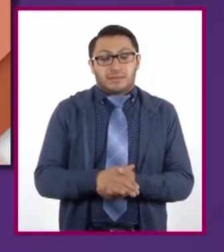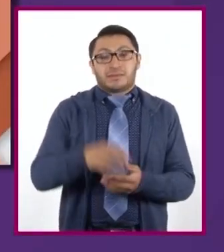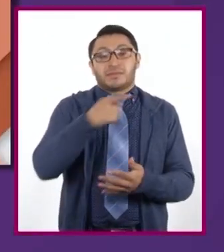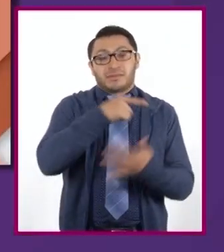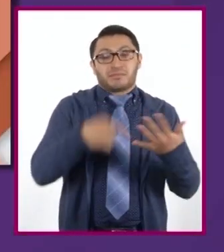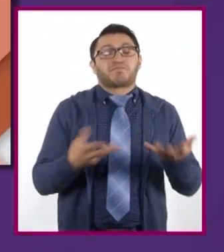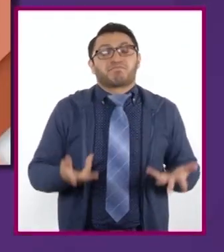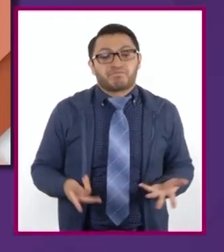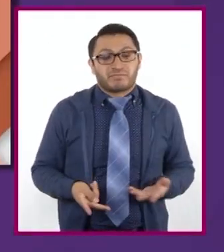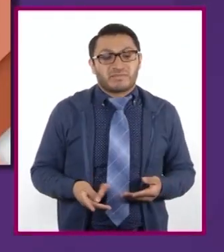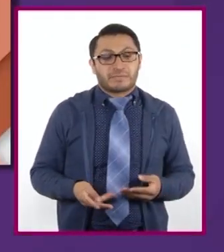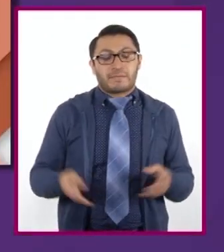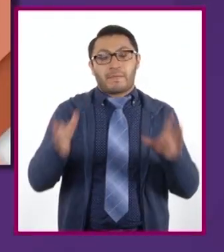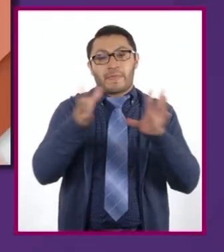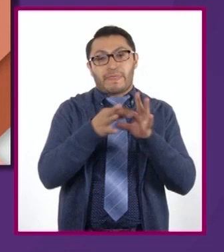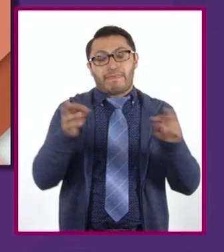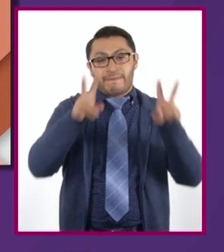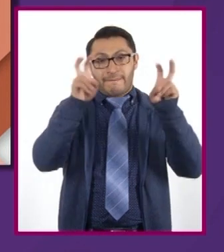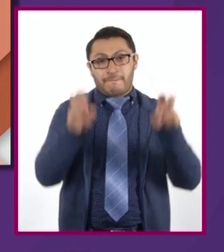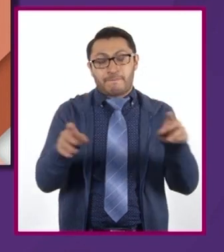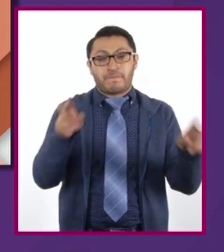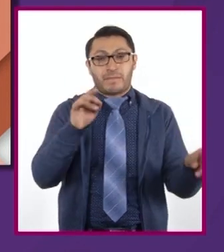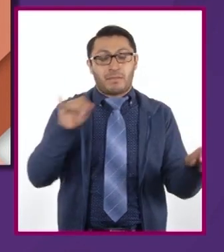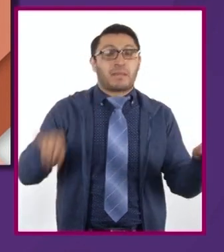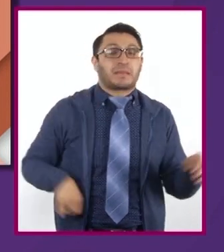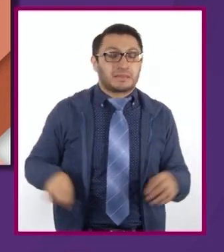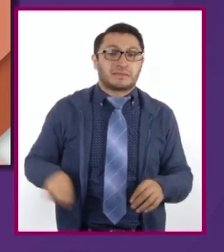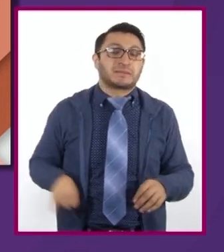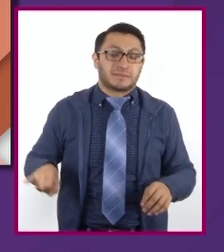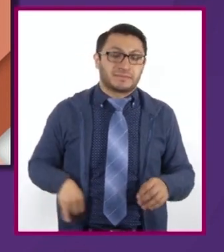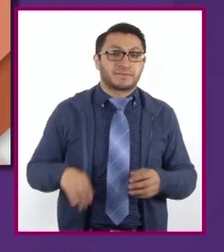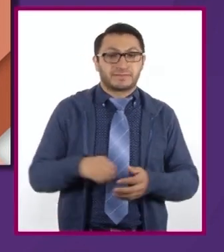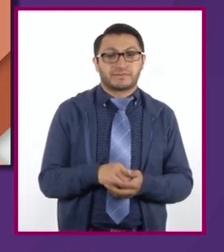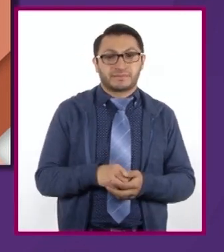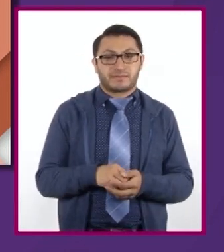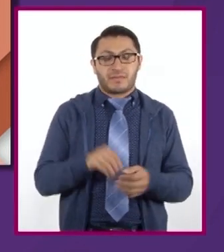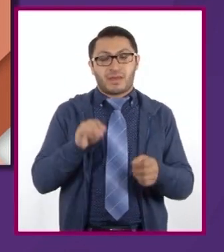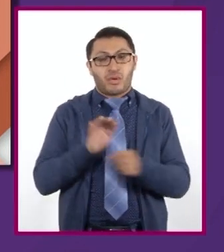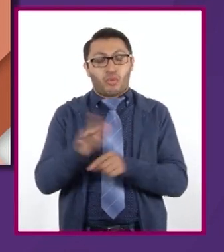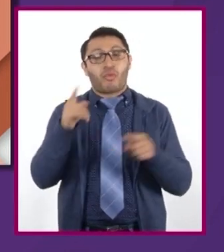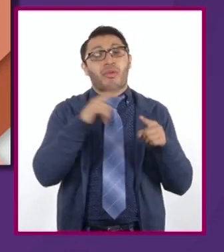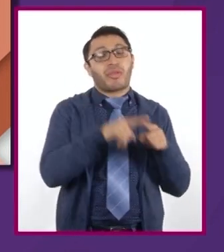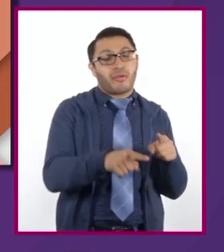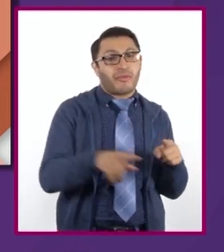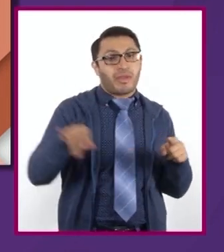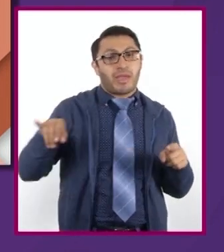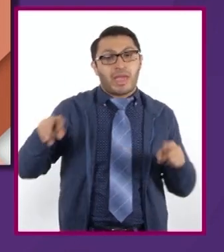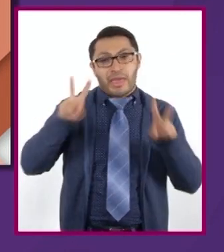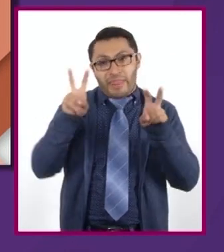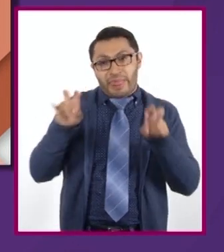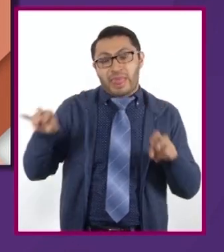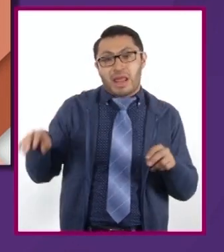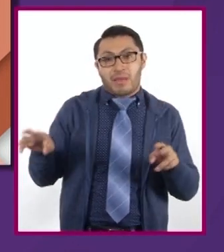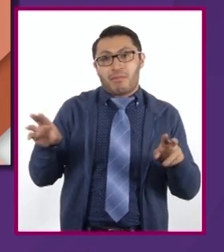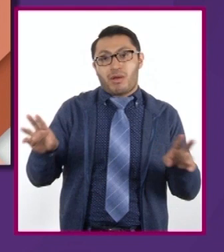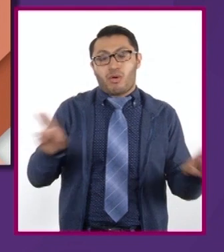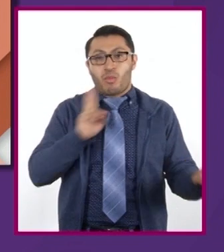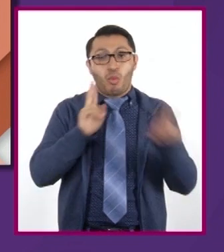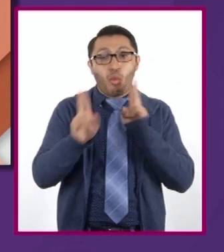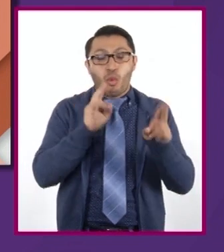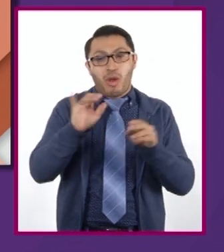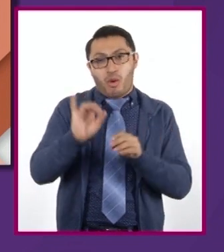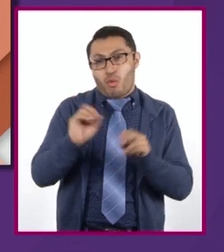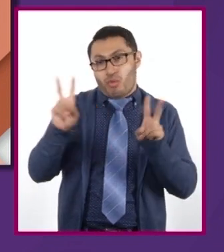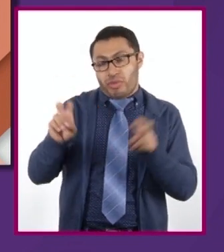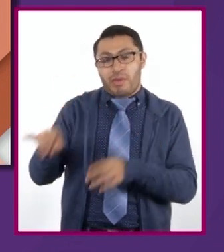son: abordar un tema polémico o de interés general. La diferencia entre un tema polémico y un tema de interés